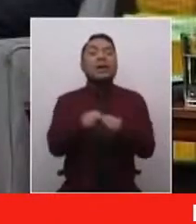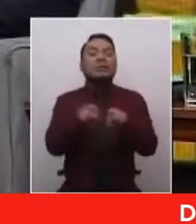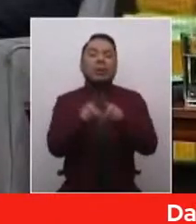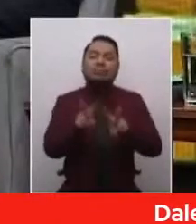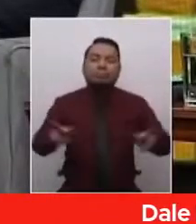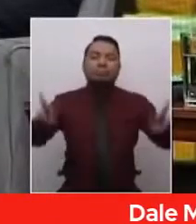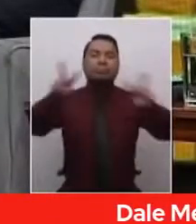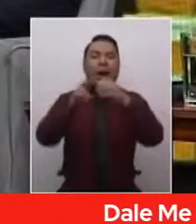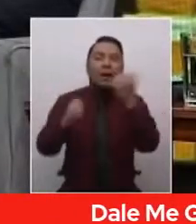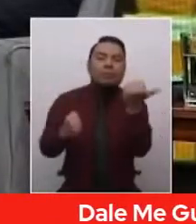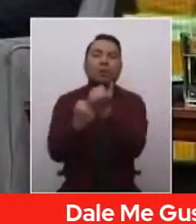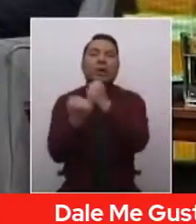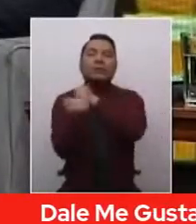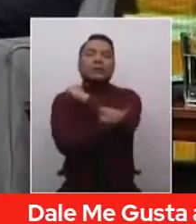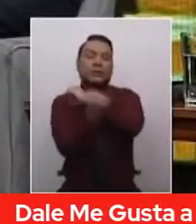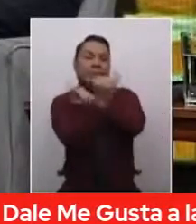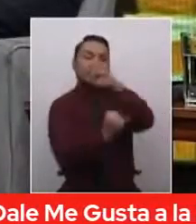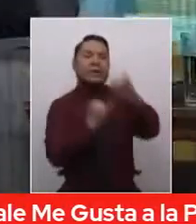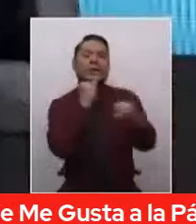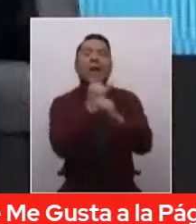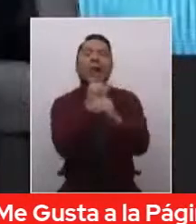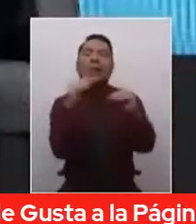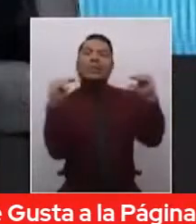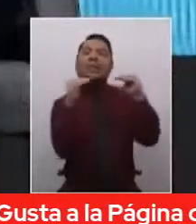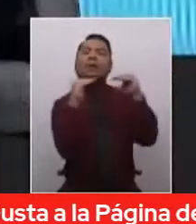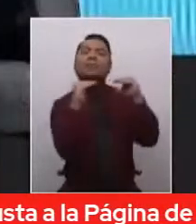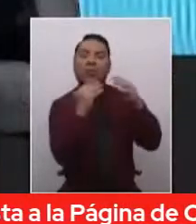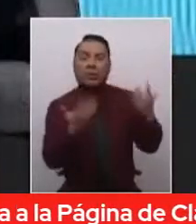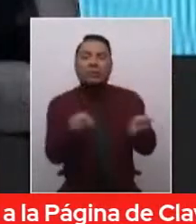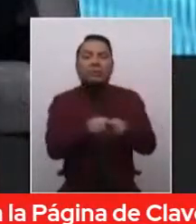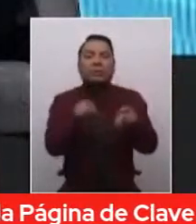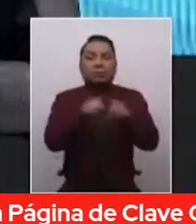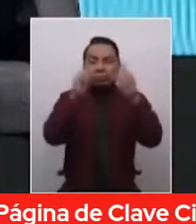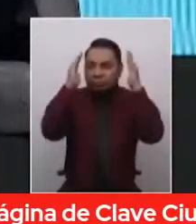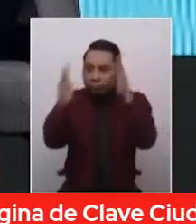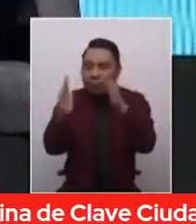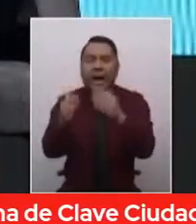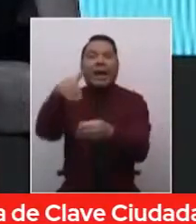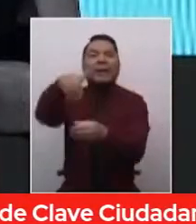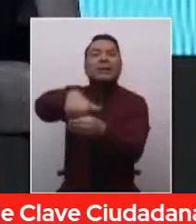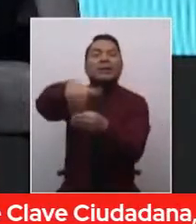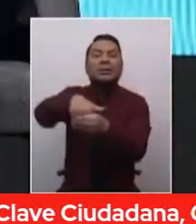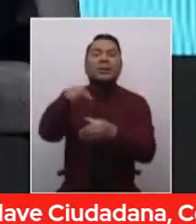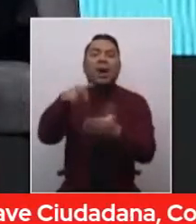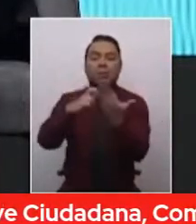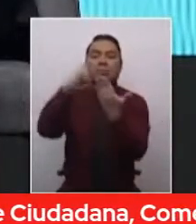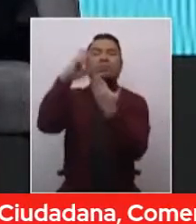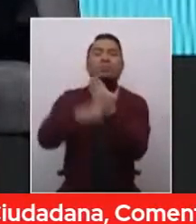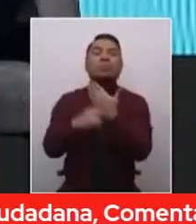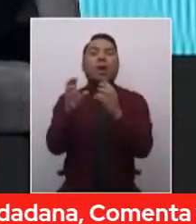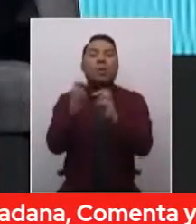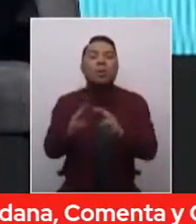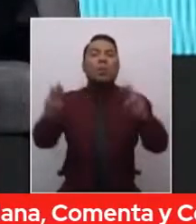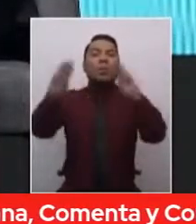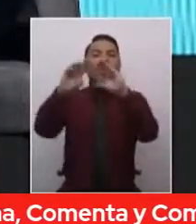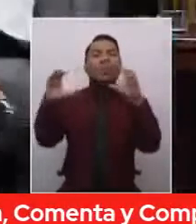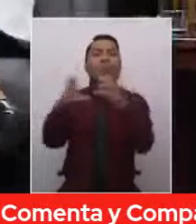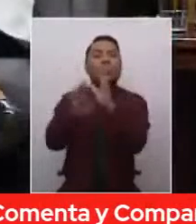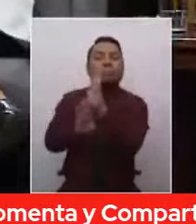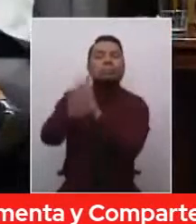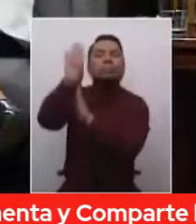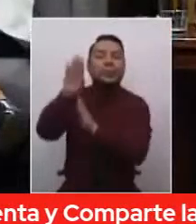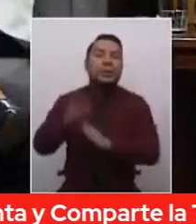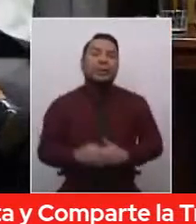valioso apoyo del Instituto Internacional para la Democracia y Asistencia Electoral, el Programa para las Naciones Unidas para el